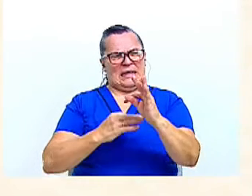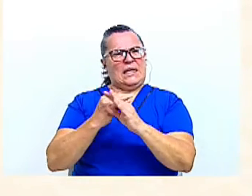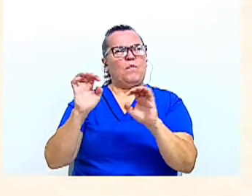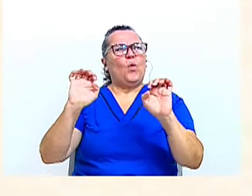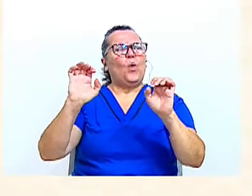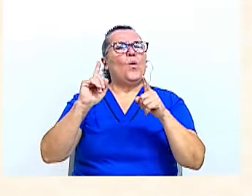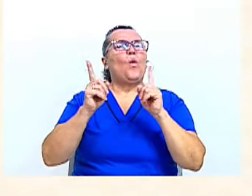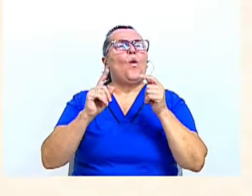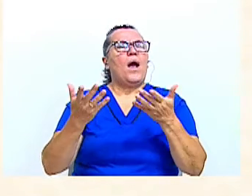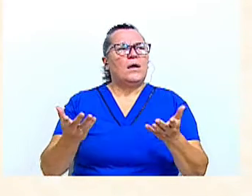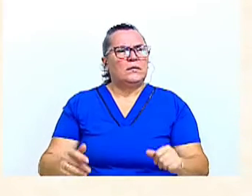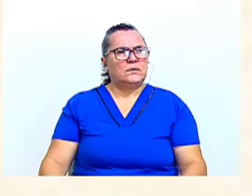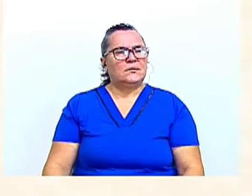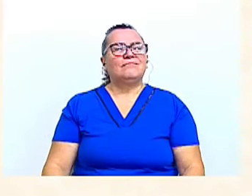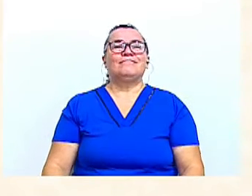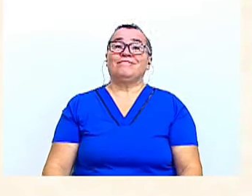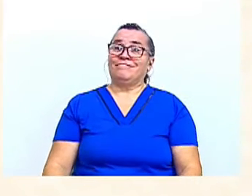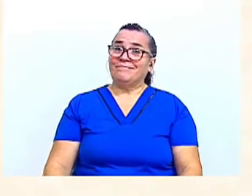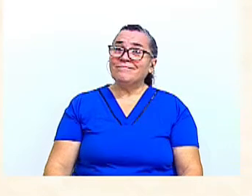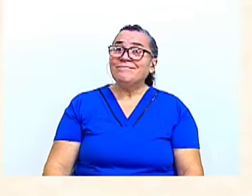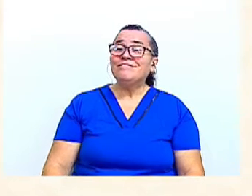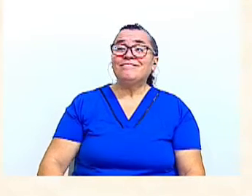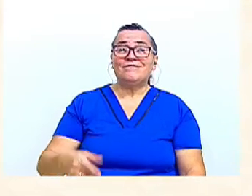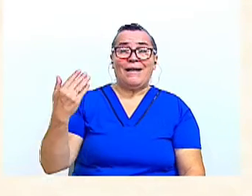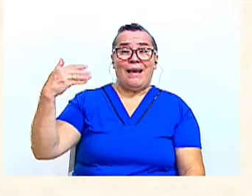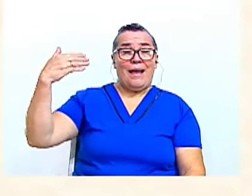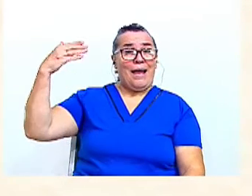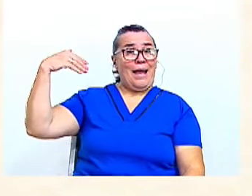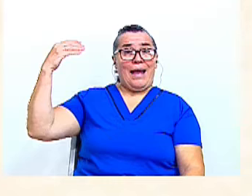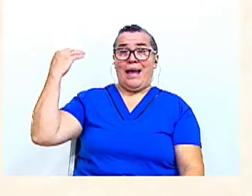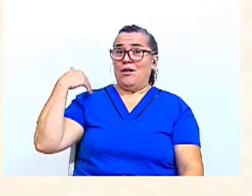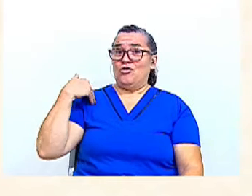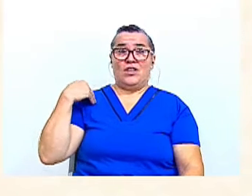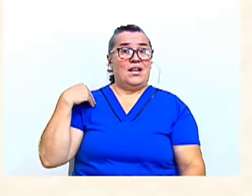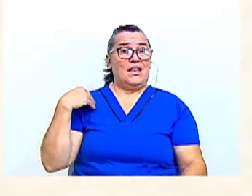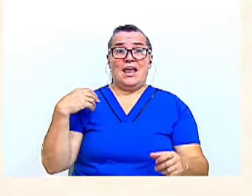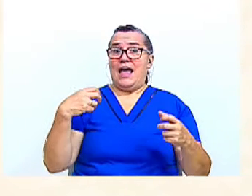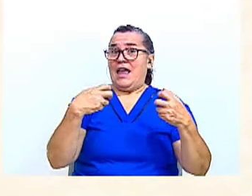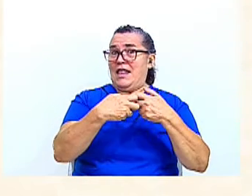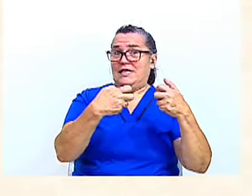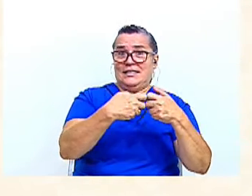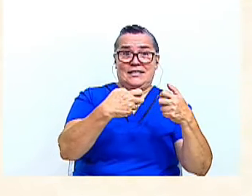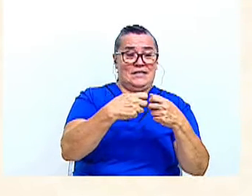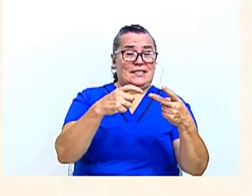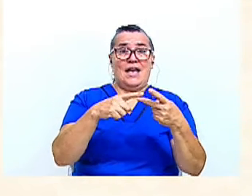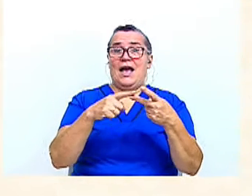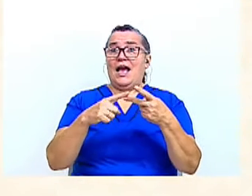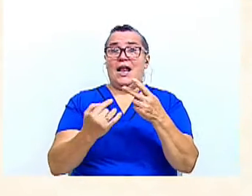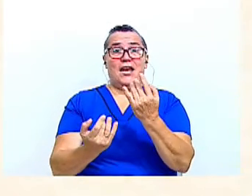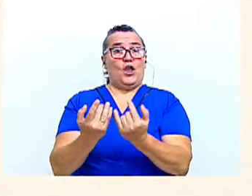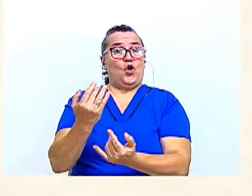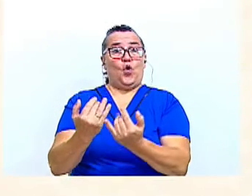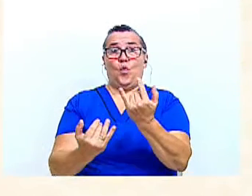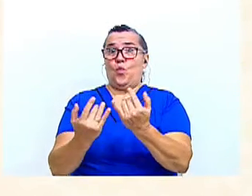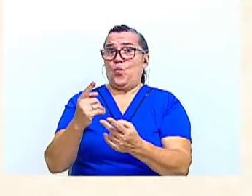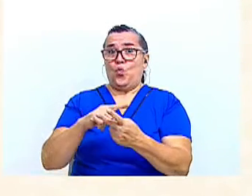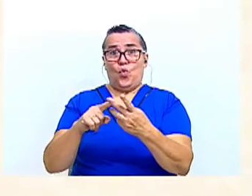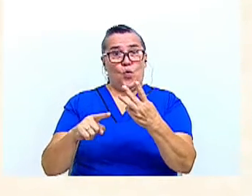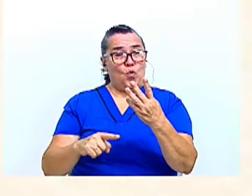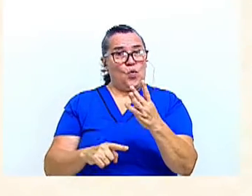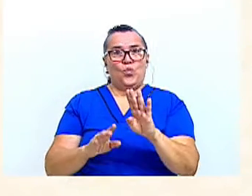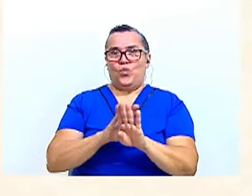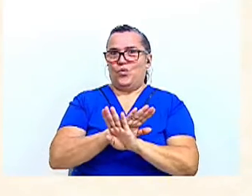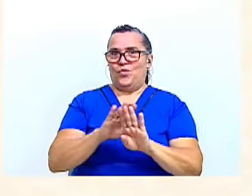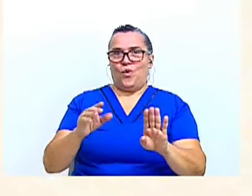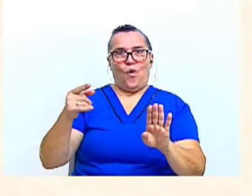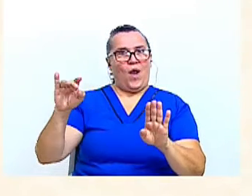energías? Bueno, en ese momento no contaban con energía eléctrica, energía de combustibles fósiles y demás, sino que